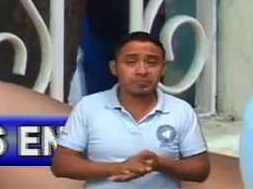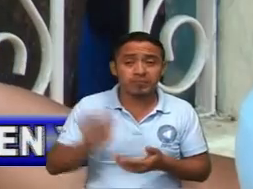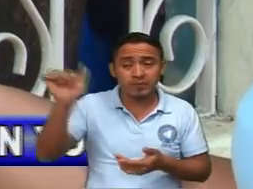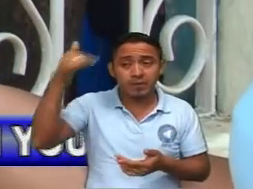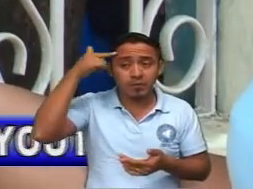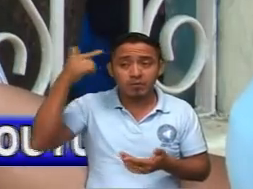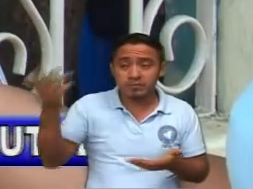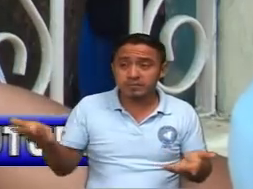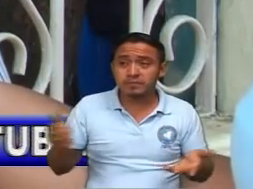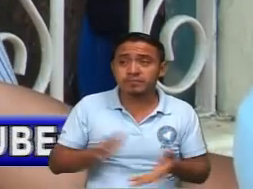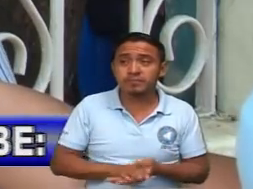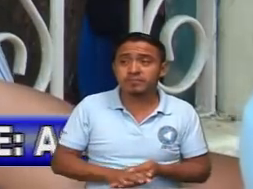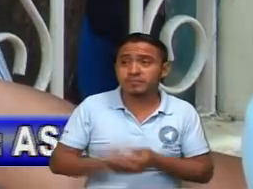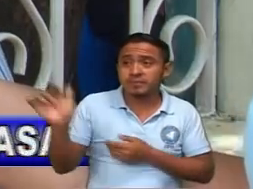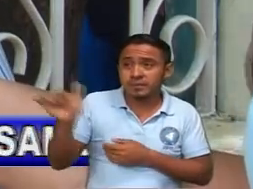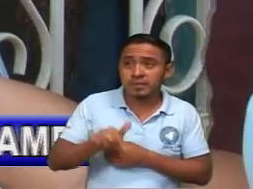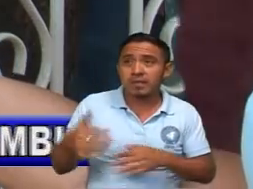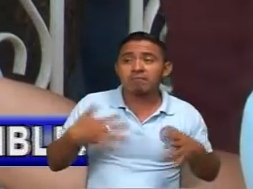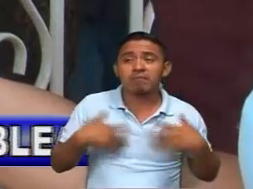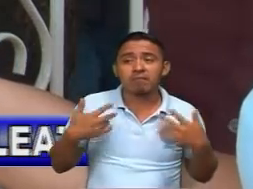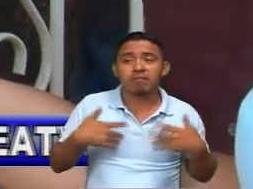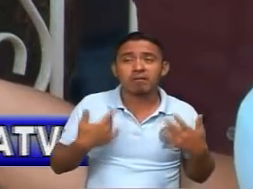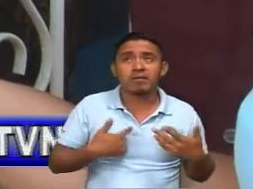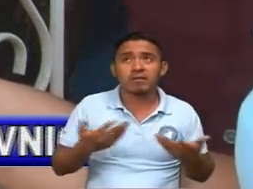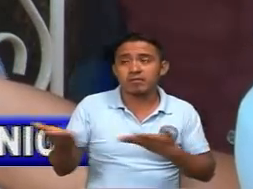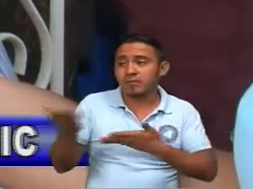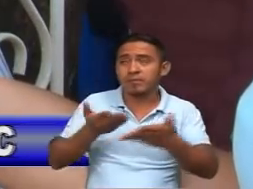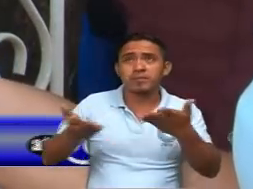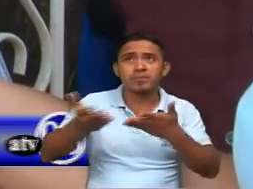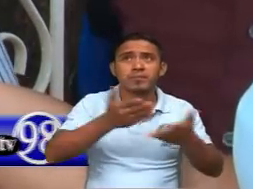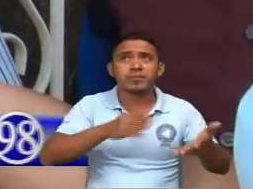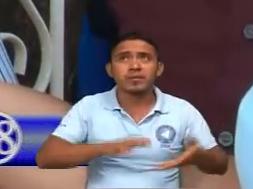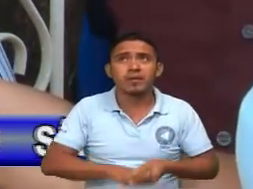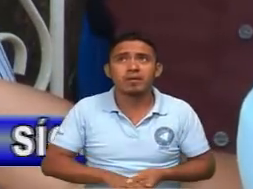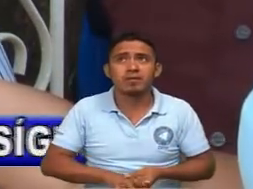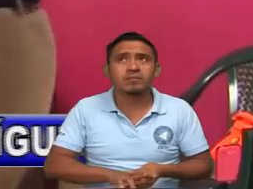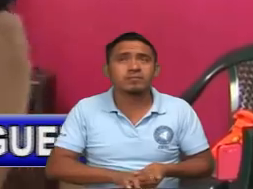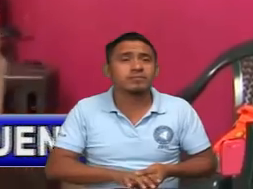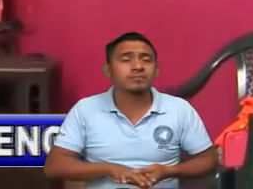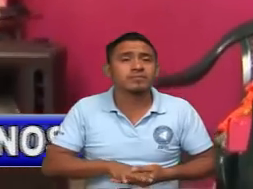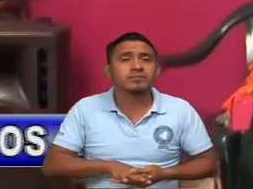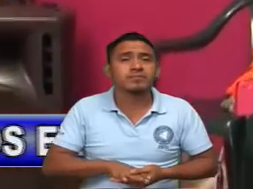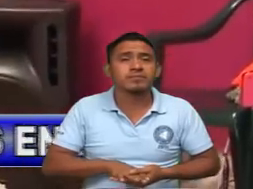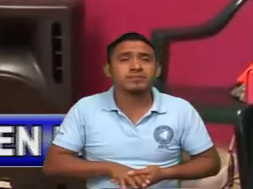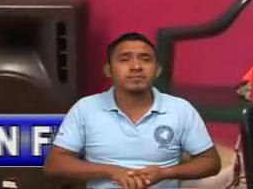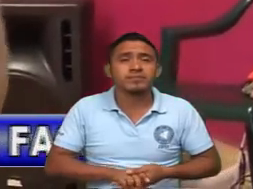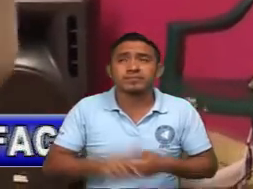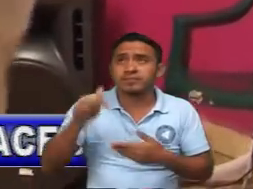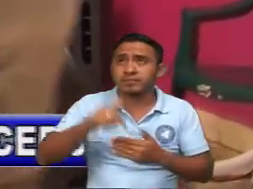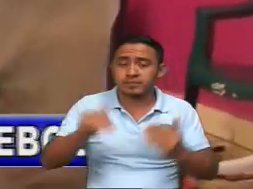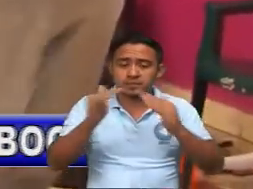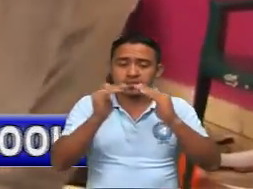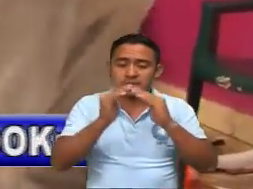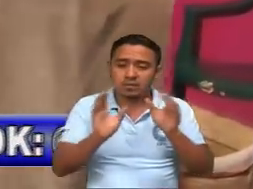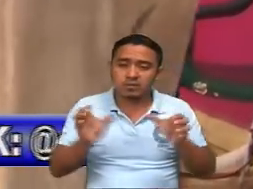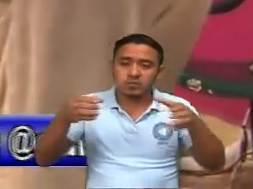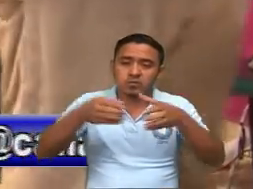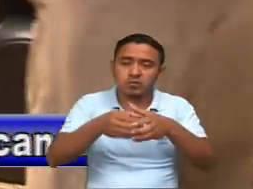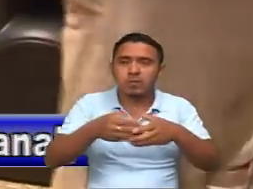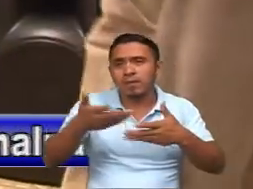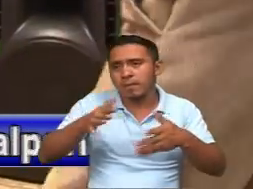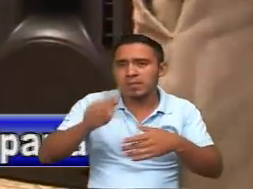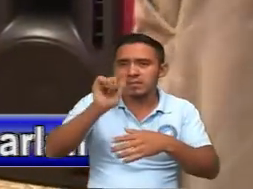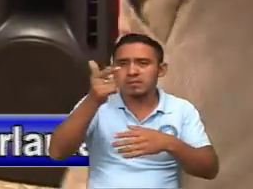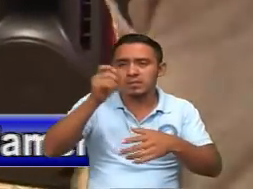gobierno, estar aquí alegre en compañía de mis compañeros. A esta casa club acuden